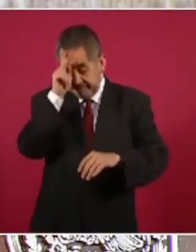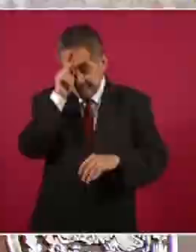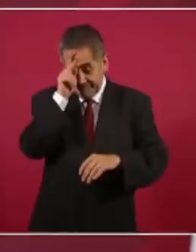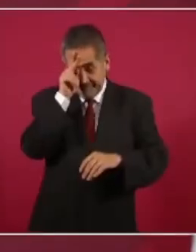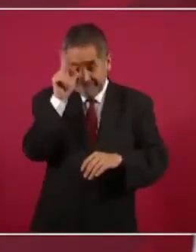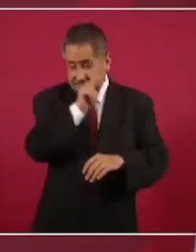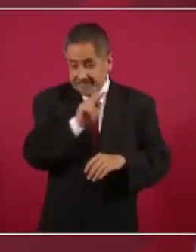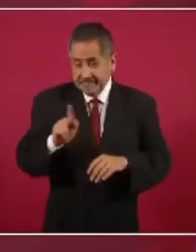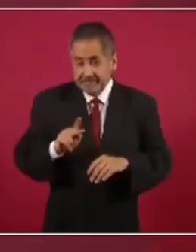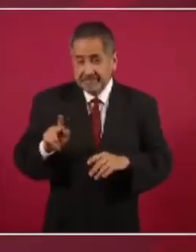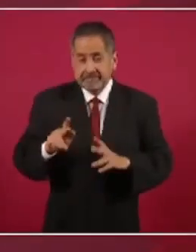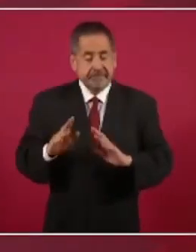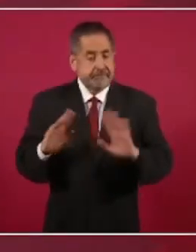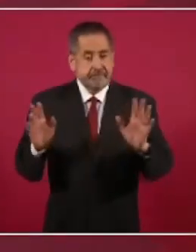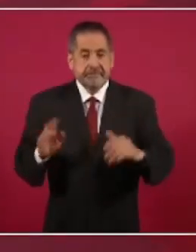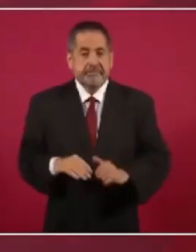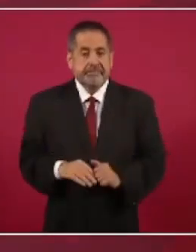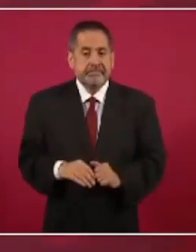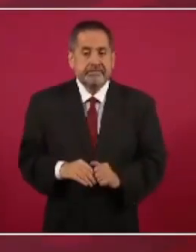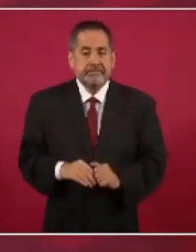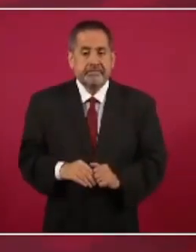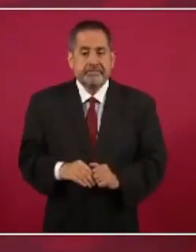Además,